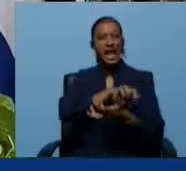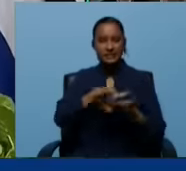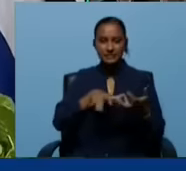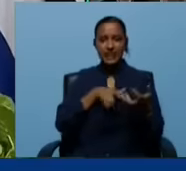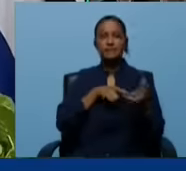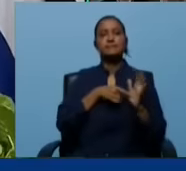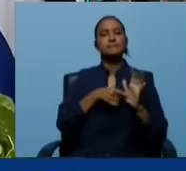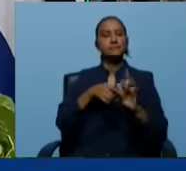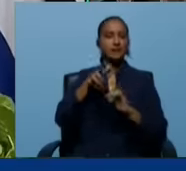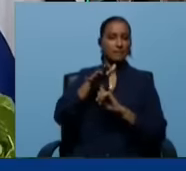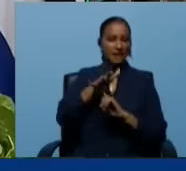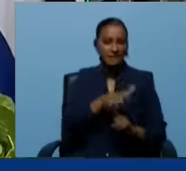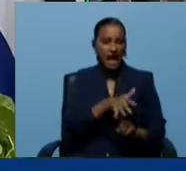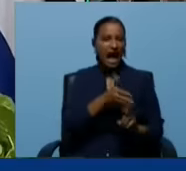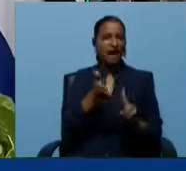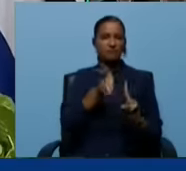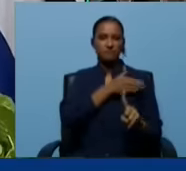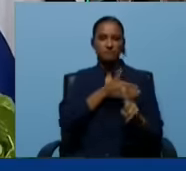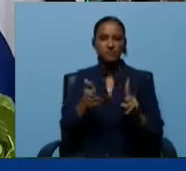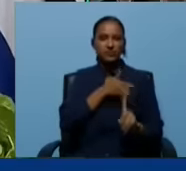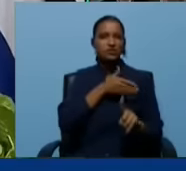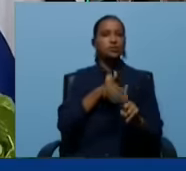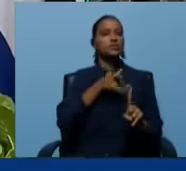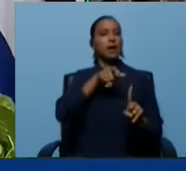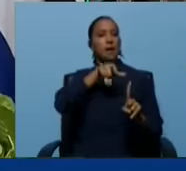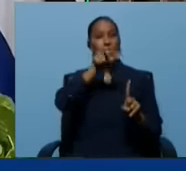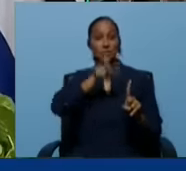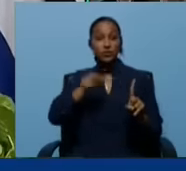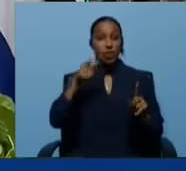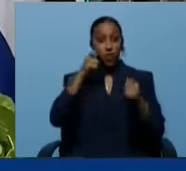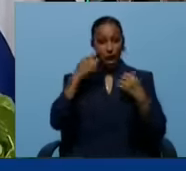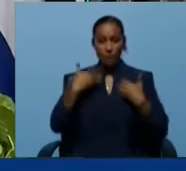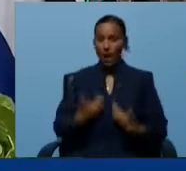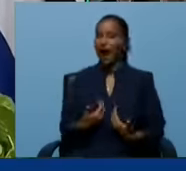¿Qué cosa es la esclavitud?